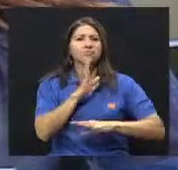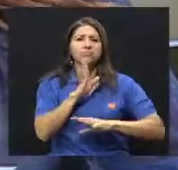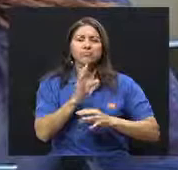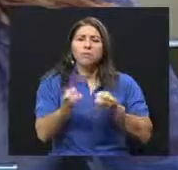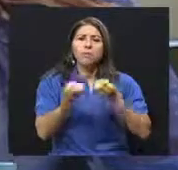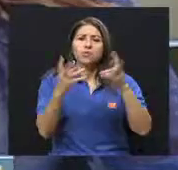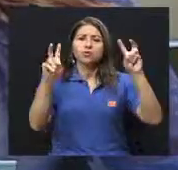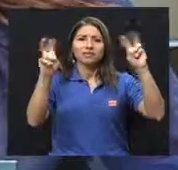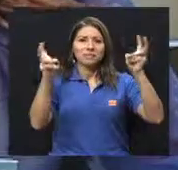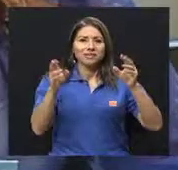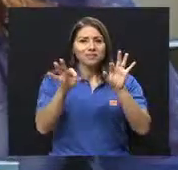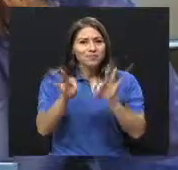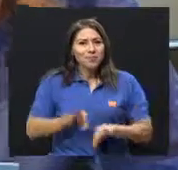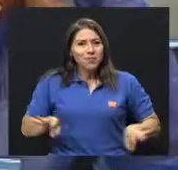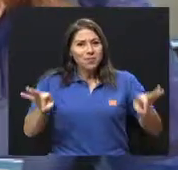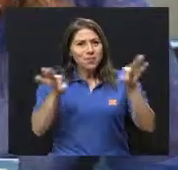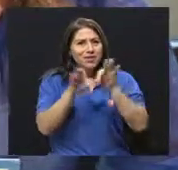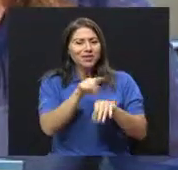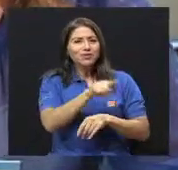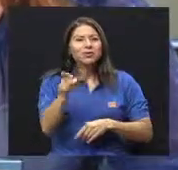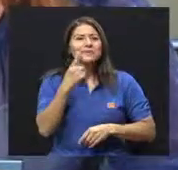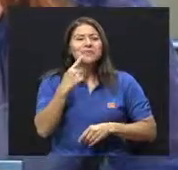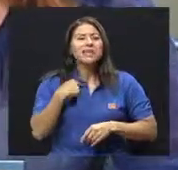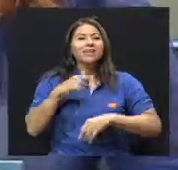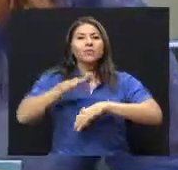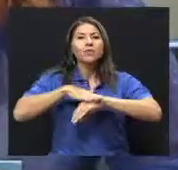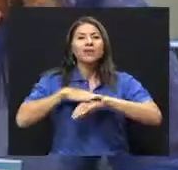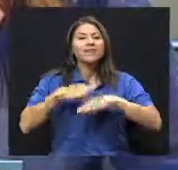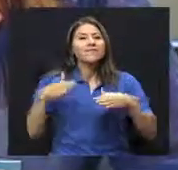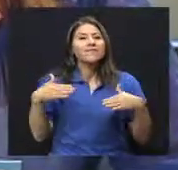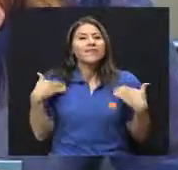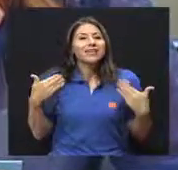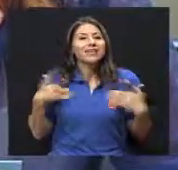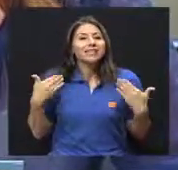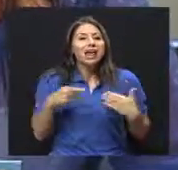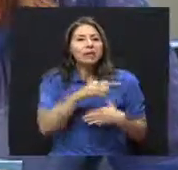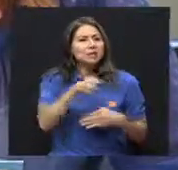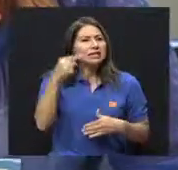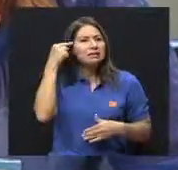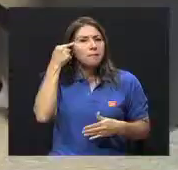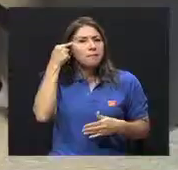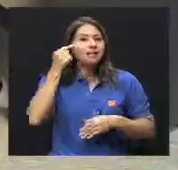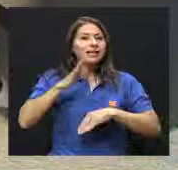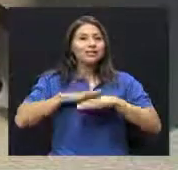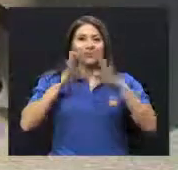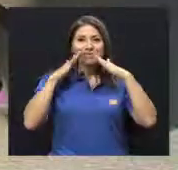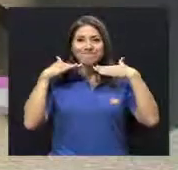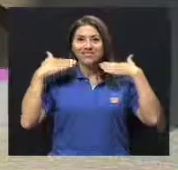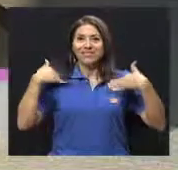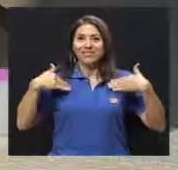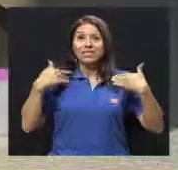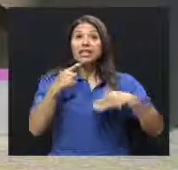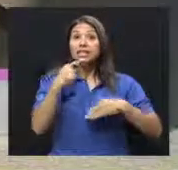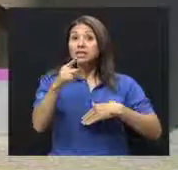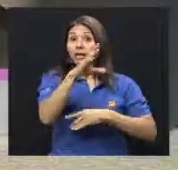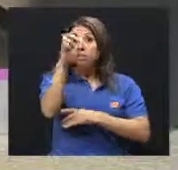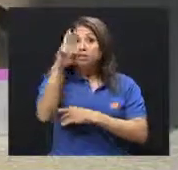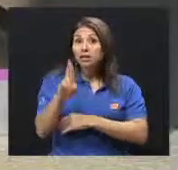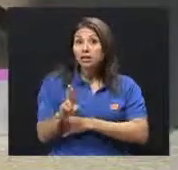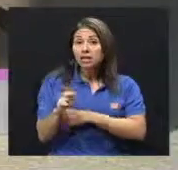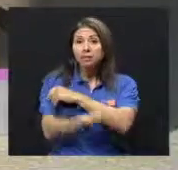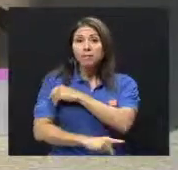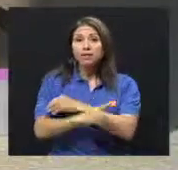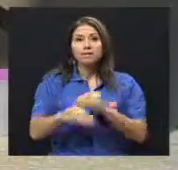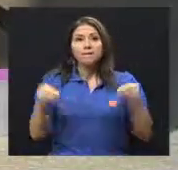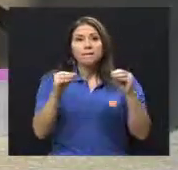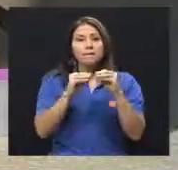hemos abordado y sería muy importante que ustedes me digan de la felicidad, qué piensan de ser felices. Dicen que nosotros somos el país